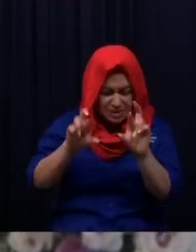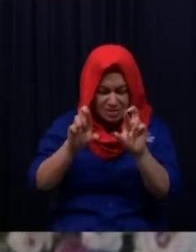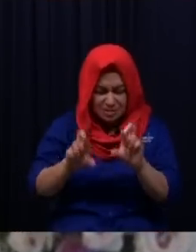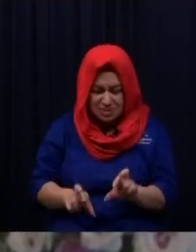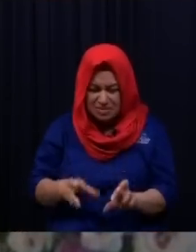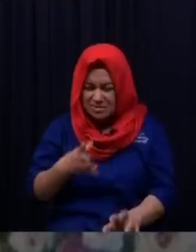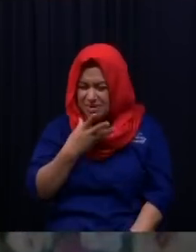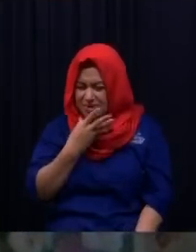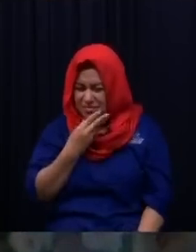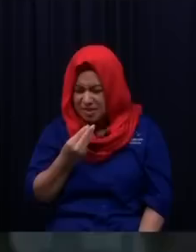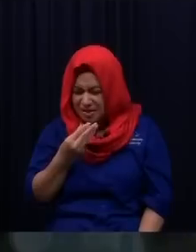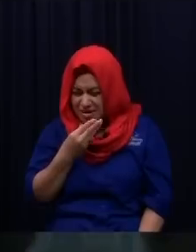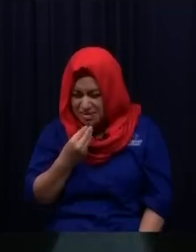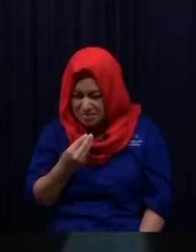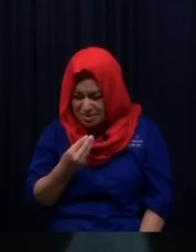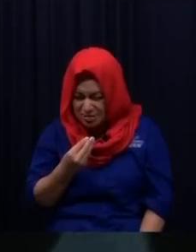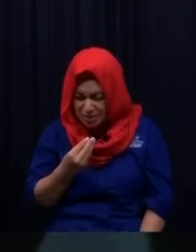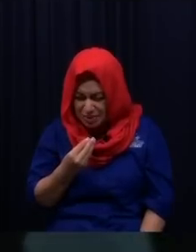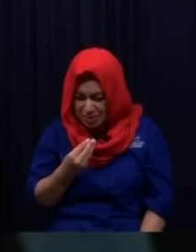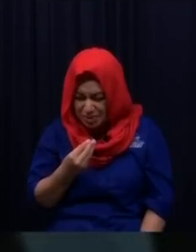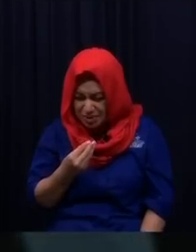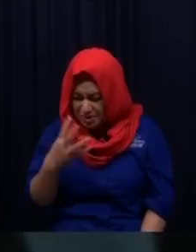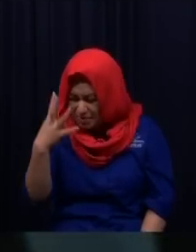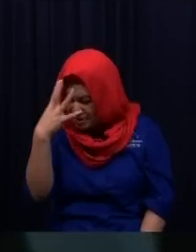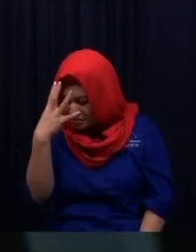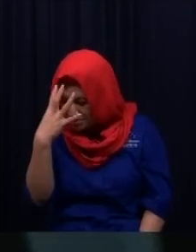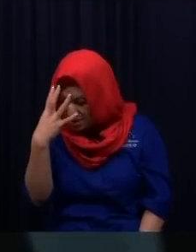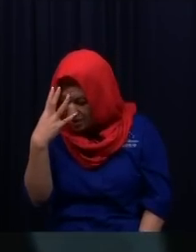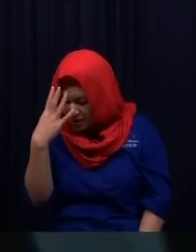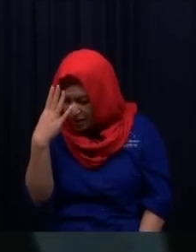peso y del pecado que tan fácilmente nos envuelve.